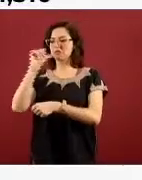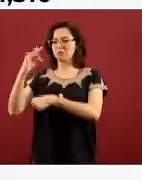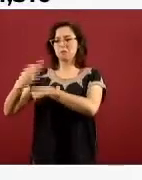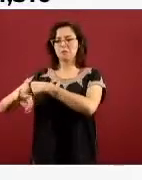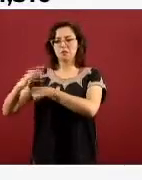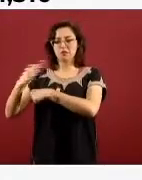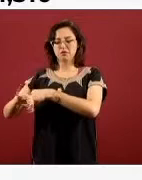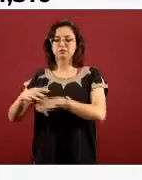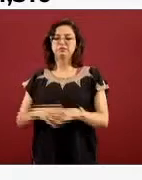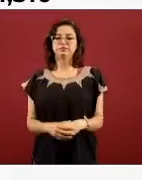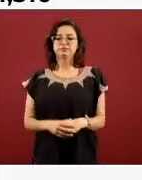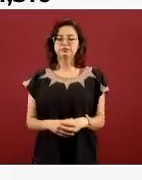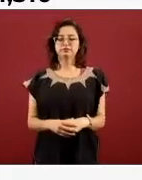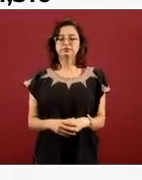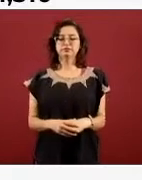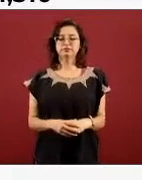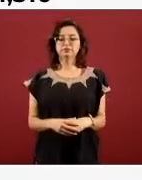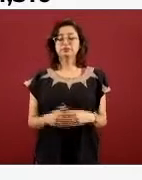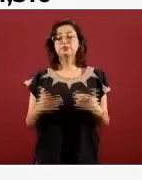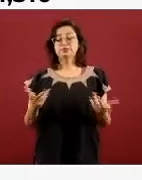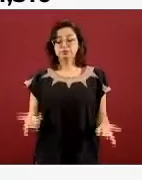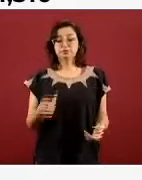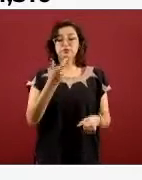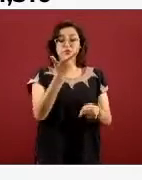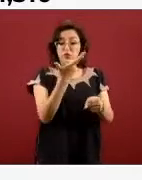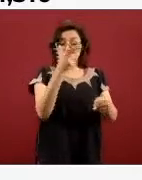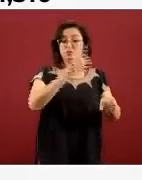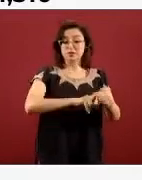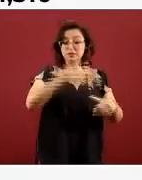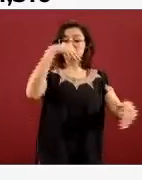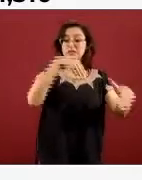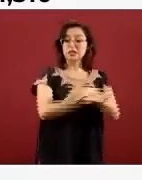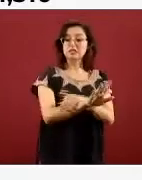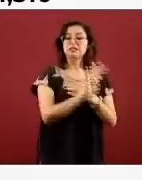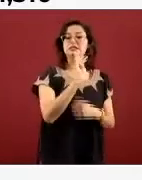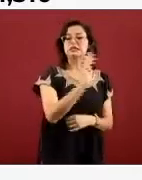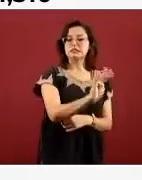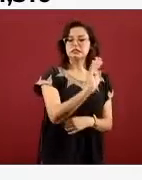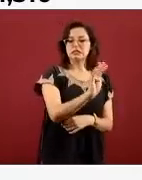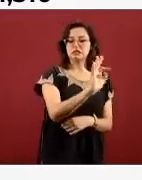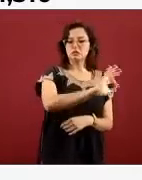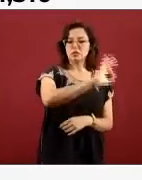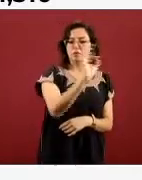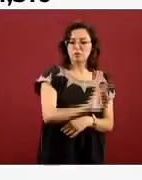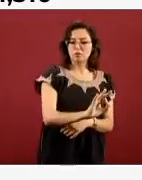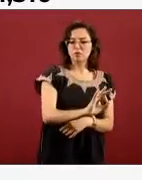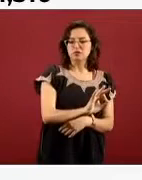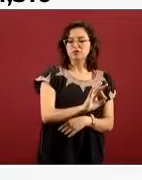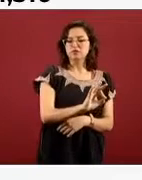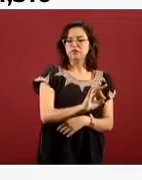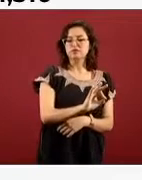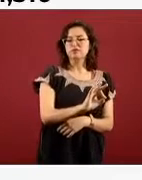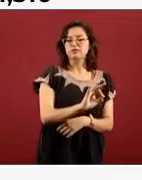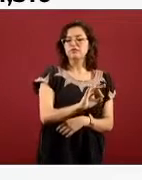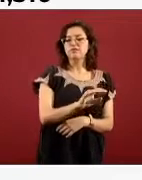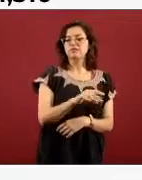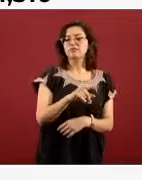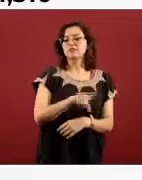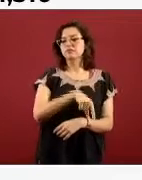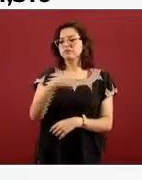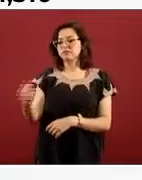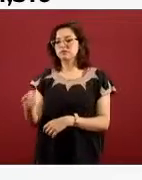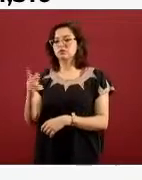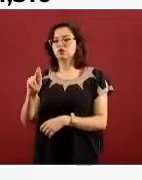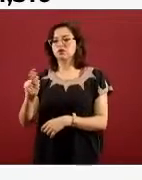de 19% para el corte de hoy en relación a los 1.510 casos confirmados, y aquí podemos